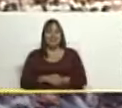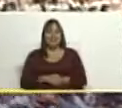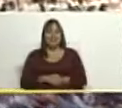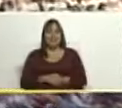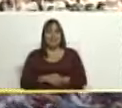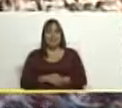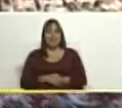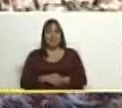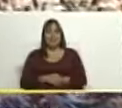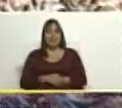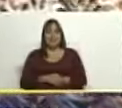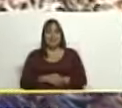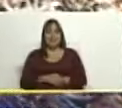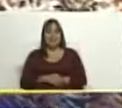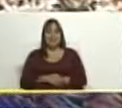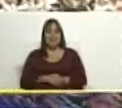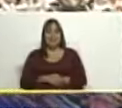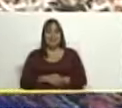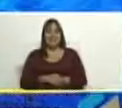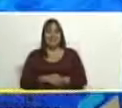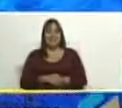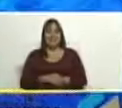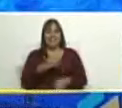¿Les gusta? Plan Z,